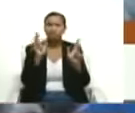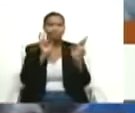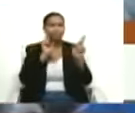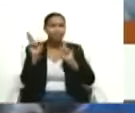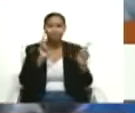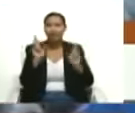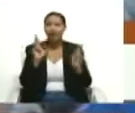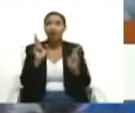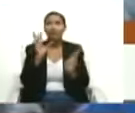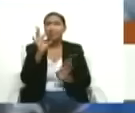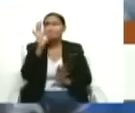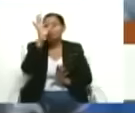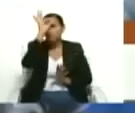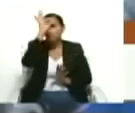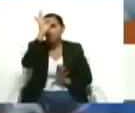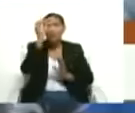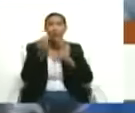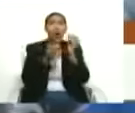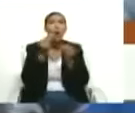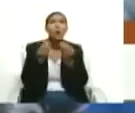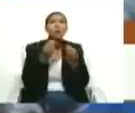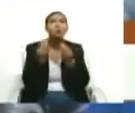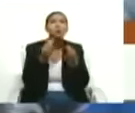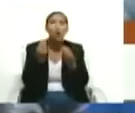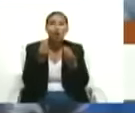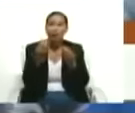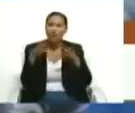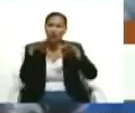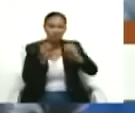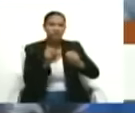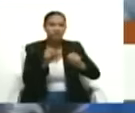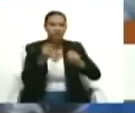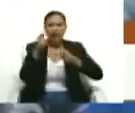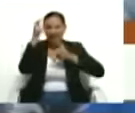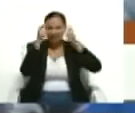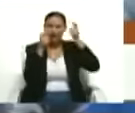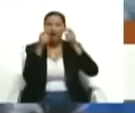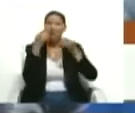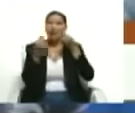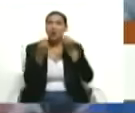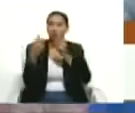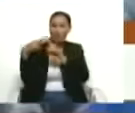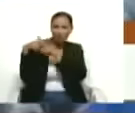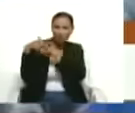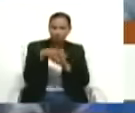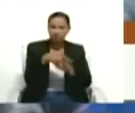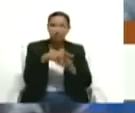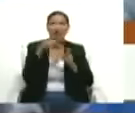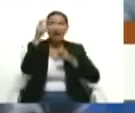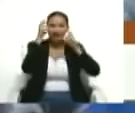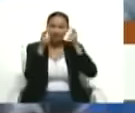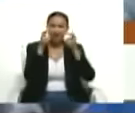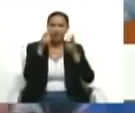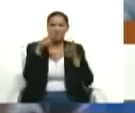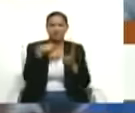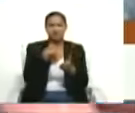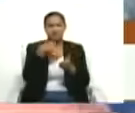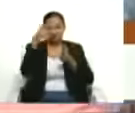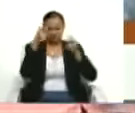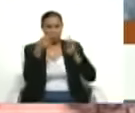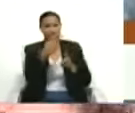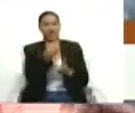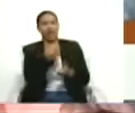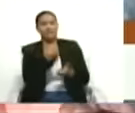sabían cómo agarrar a Chávez, domarlo, dominarlo y ponerlo a sus rodillas para